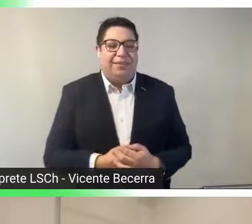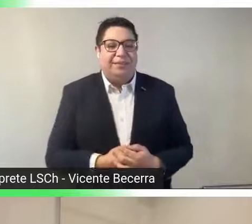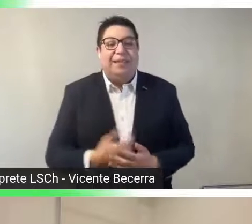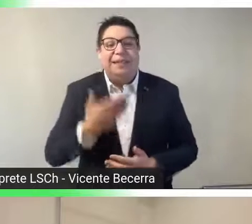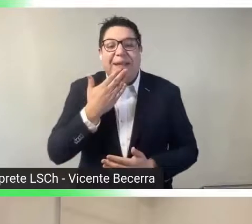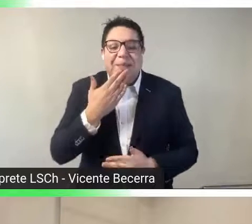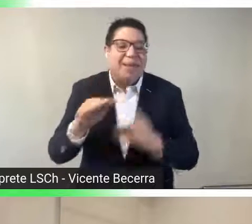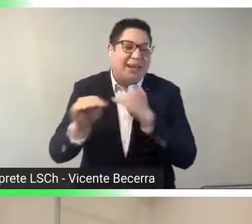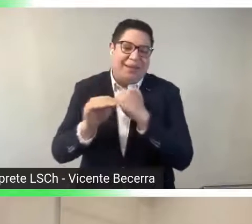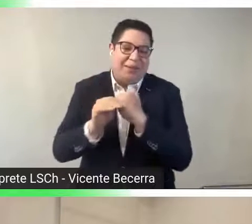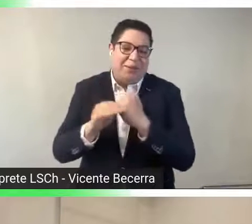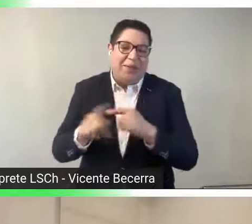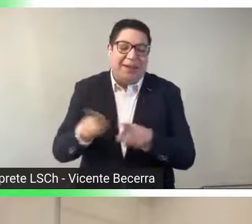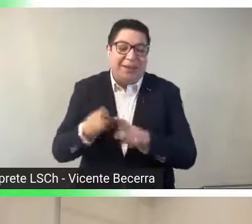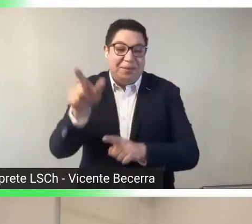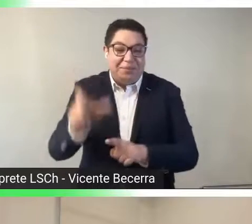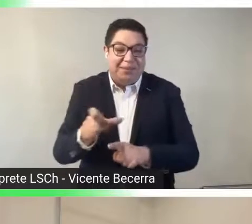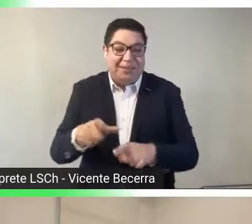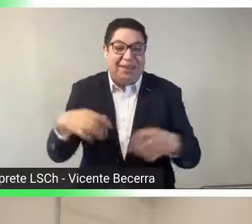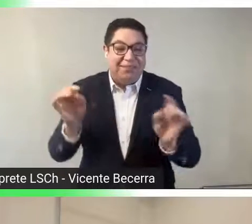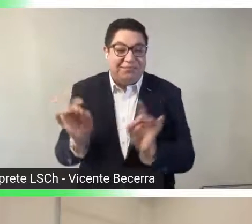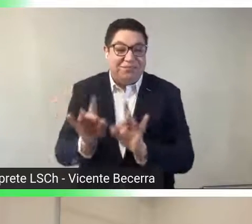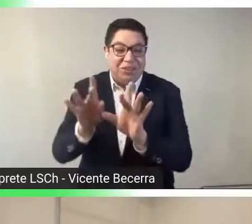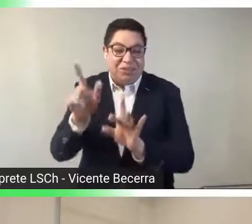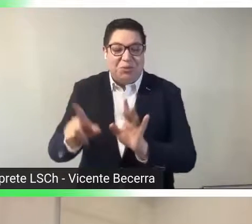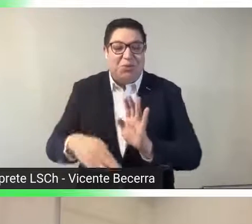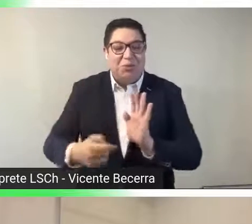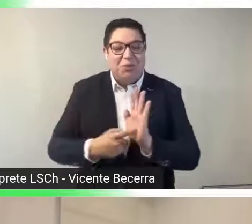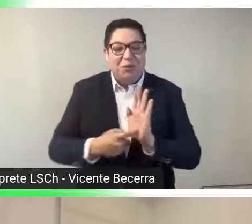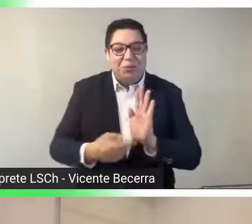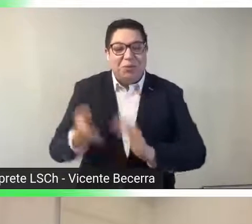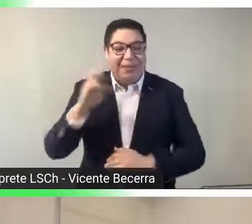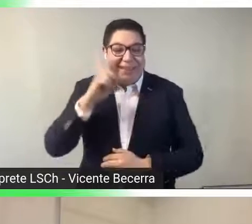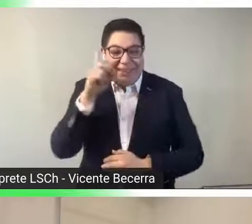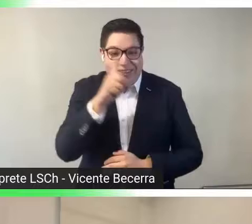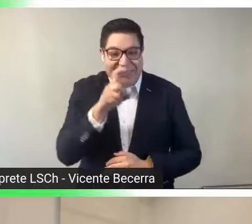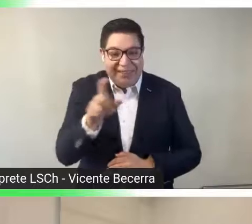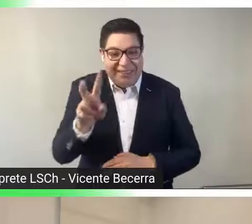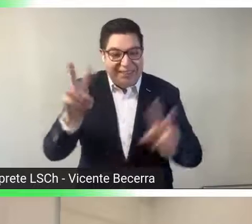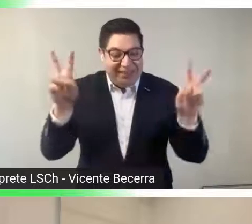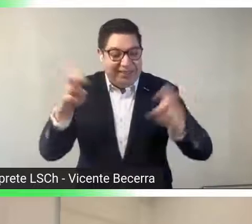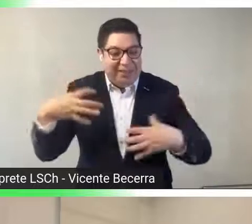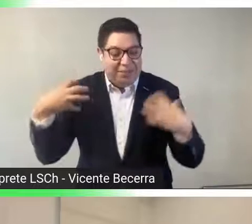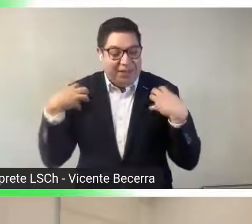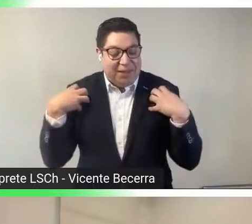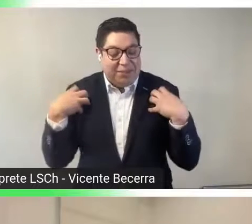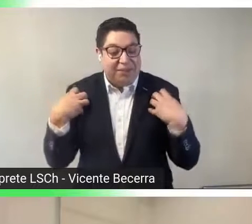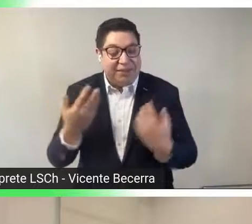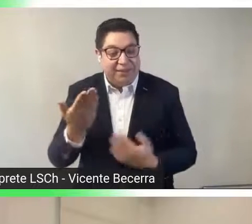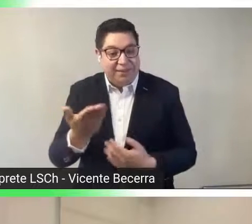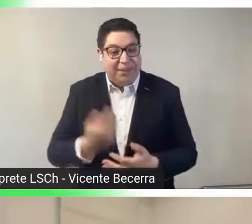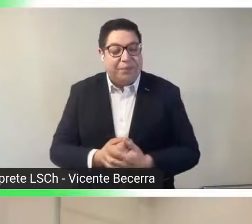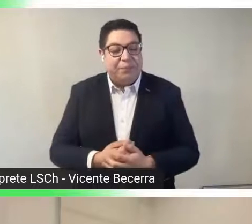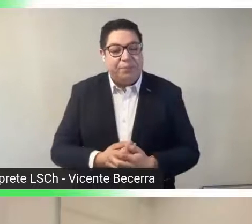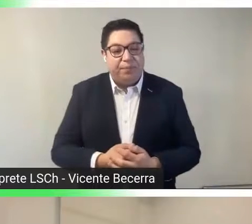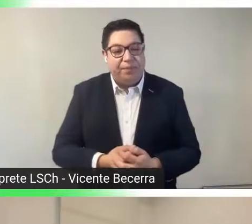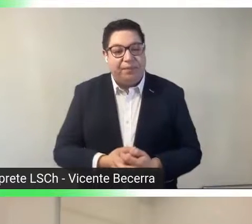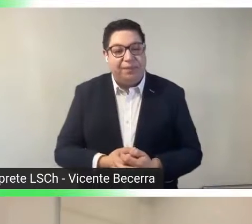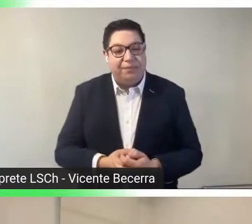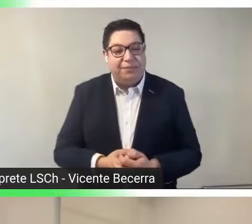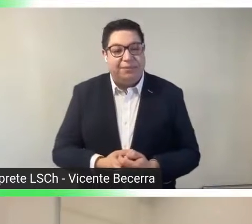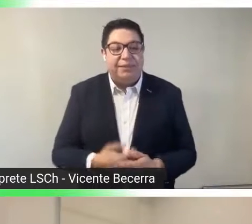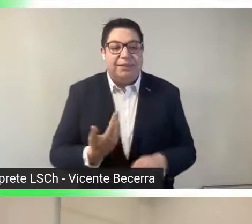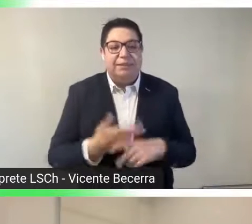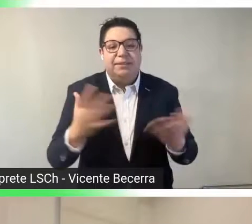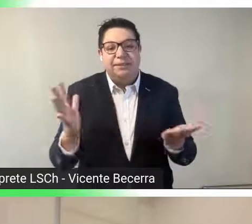ti. Te tocó vivir una situación tremendamente difícil, que, bueno, que fue claramente un éxito